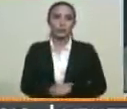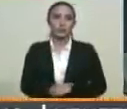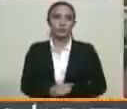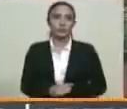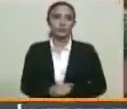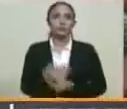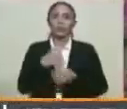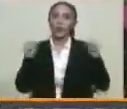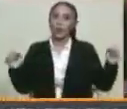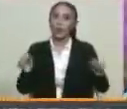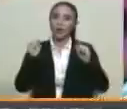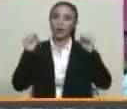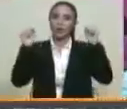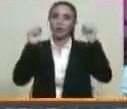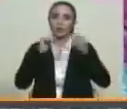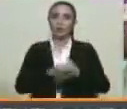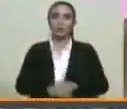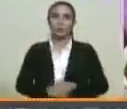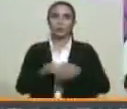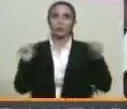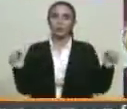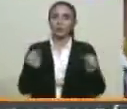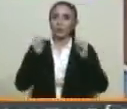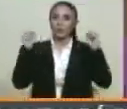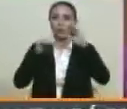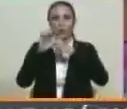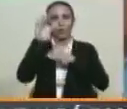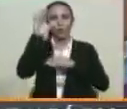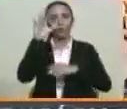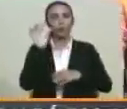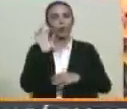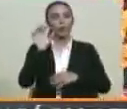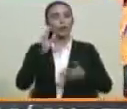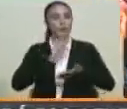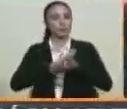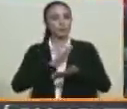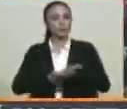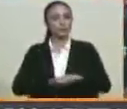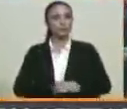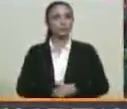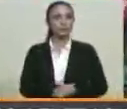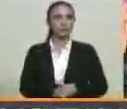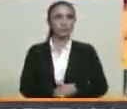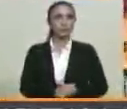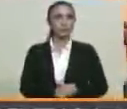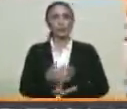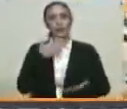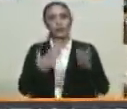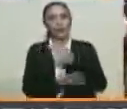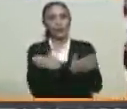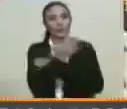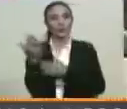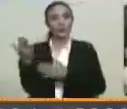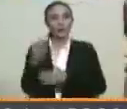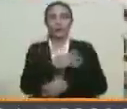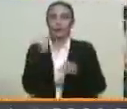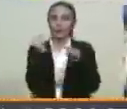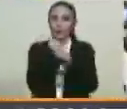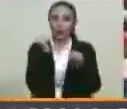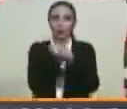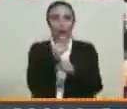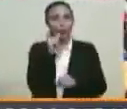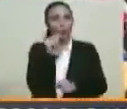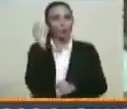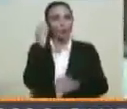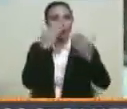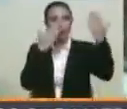venezolana! ¡Que viva el futuro de la patria próspera! ¡Clase obrera de mi patria!